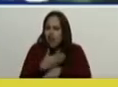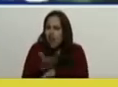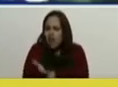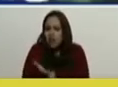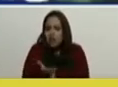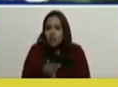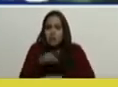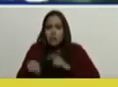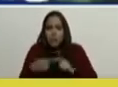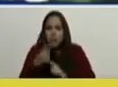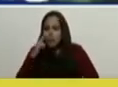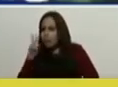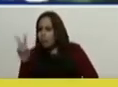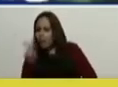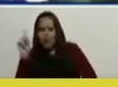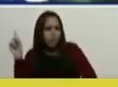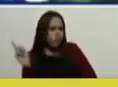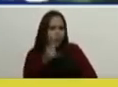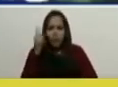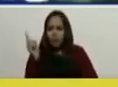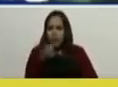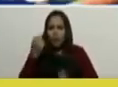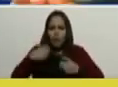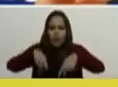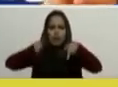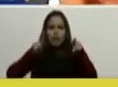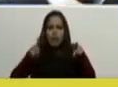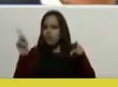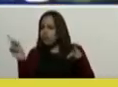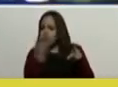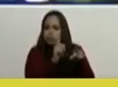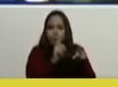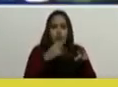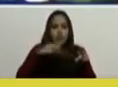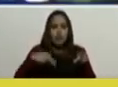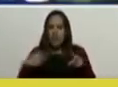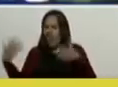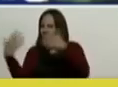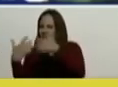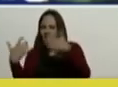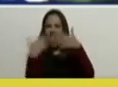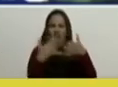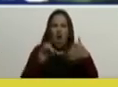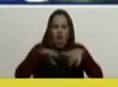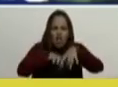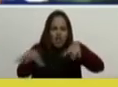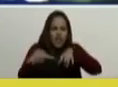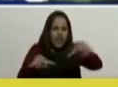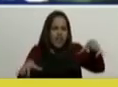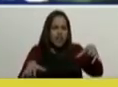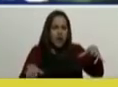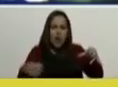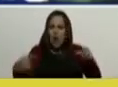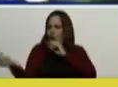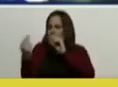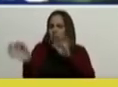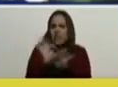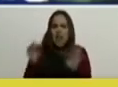a ver cómo pasa el tren varias veces? Y nosotros cada quien aquí peleando, o divididos, o sin